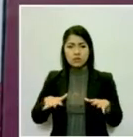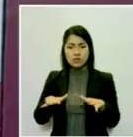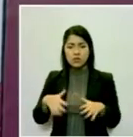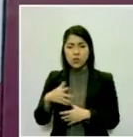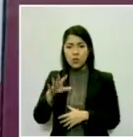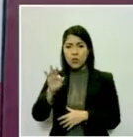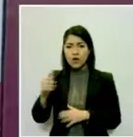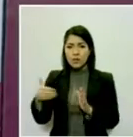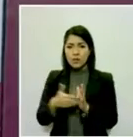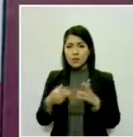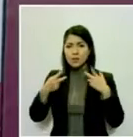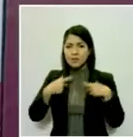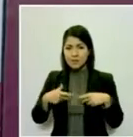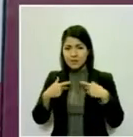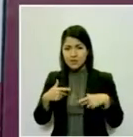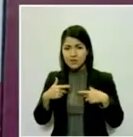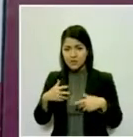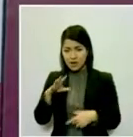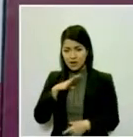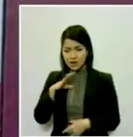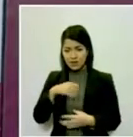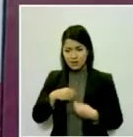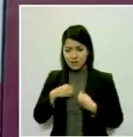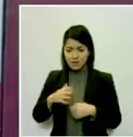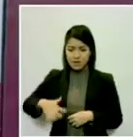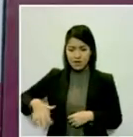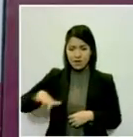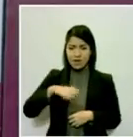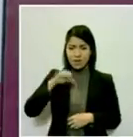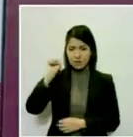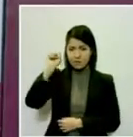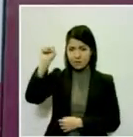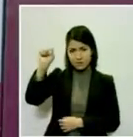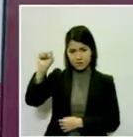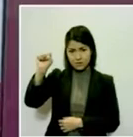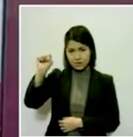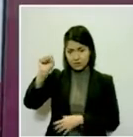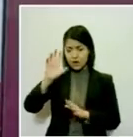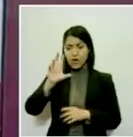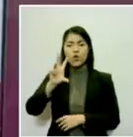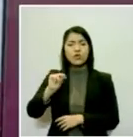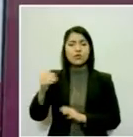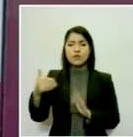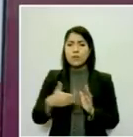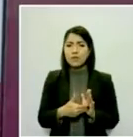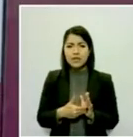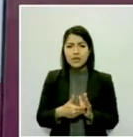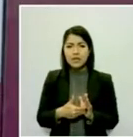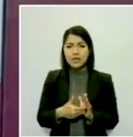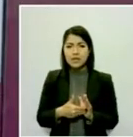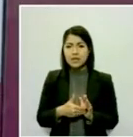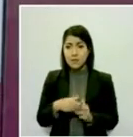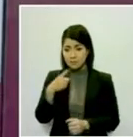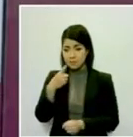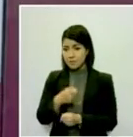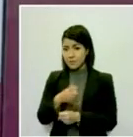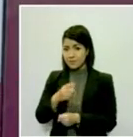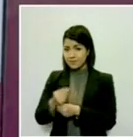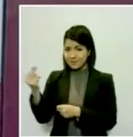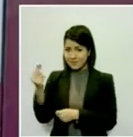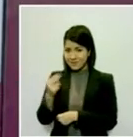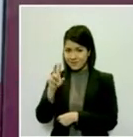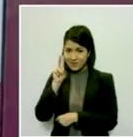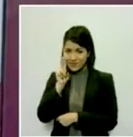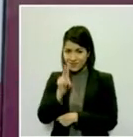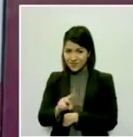superior a 40,000 habitantes y Pátzcuaro 80,000. Primero, hay que ver de